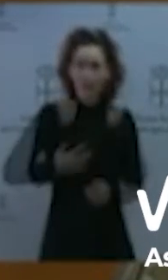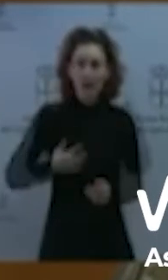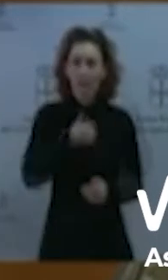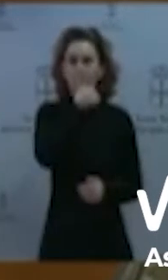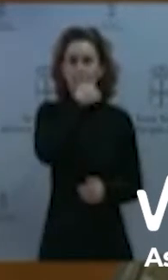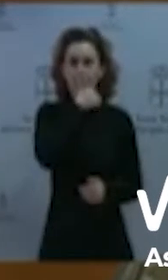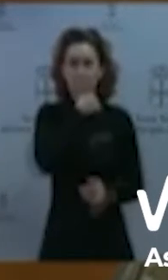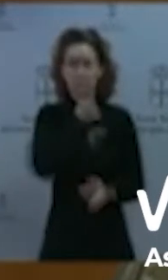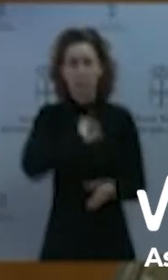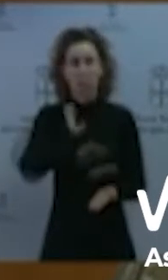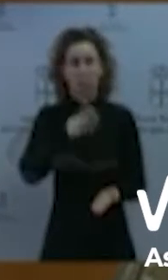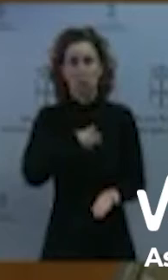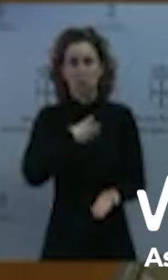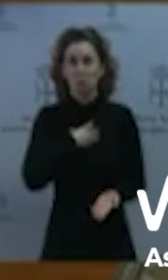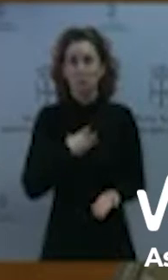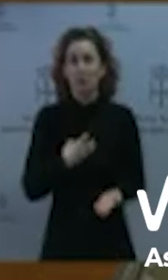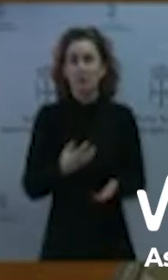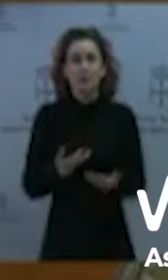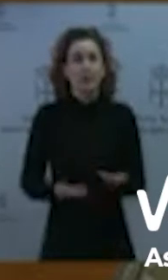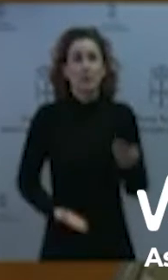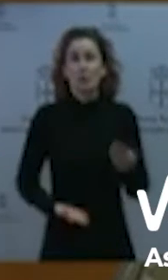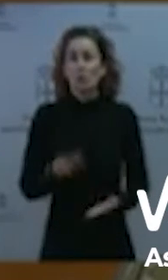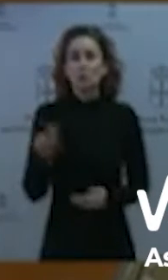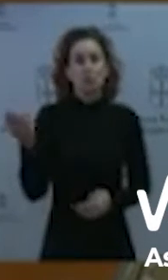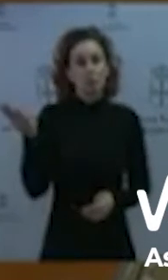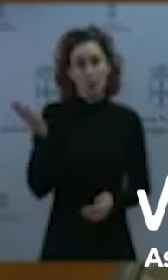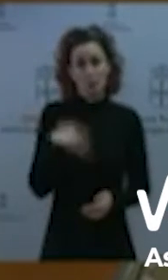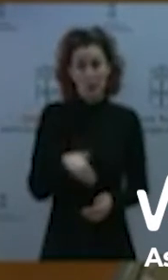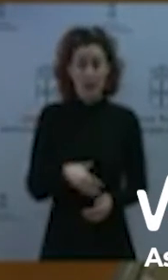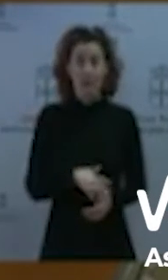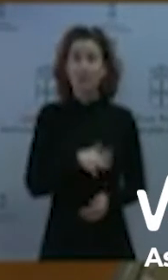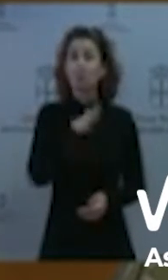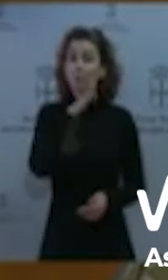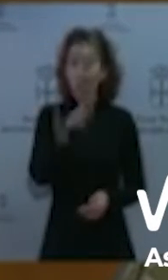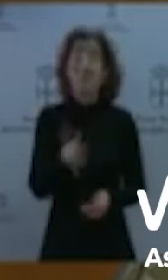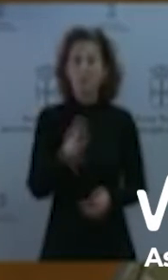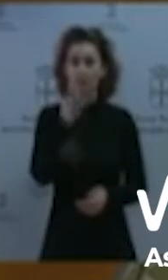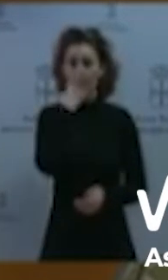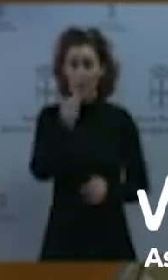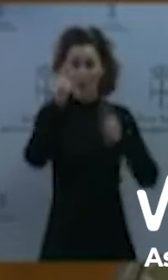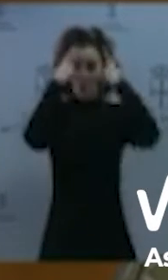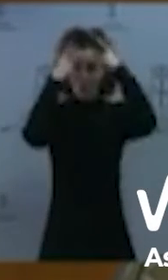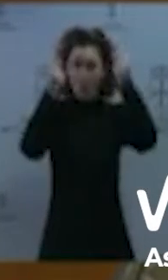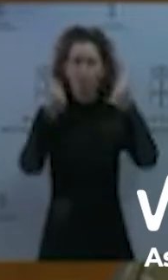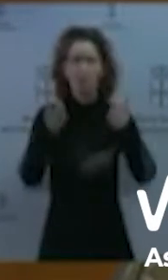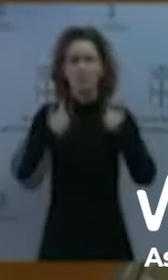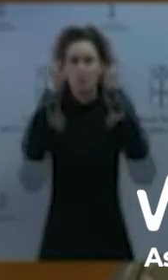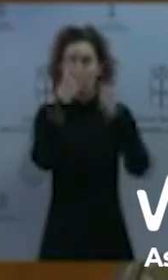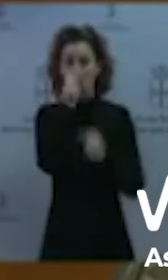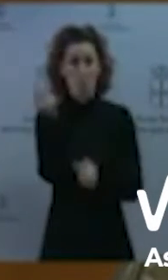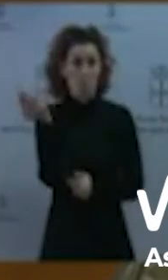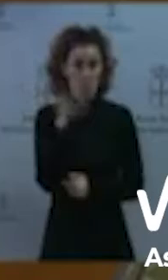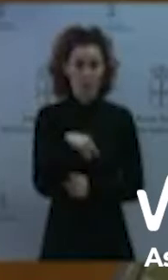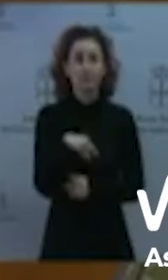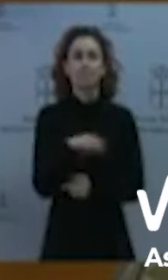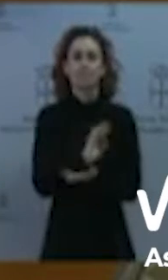territorio. Tampoco es justo que las comunidades afectadas por los daños del lobo sean las que tengan que soportar esos daños económicamente. Un